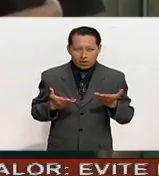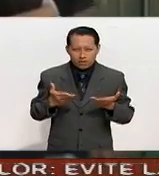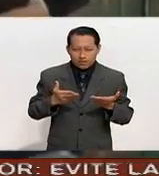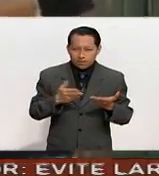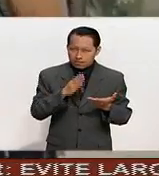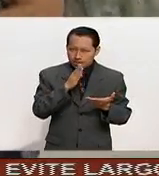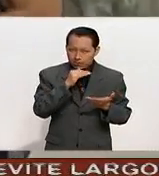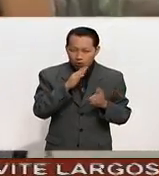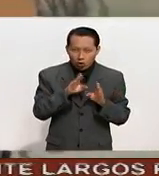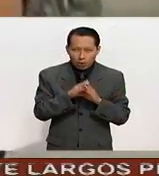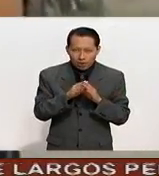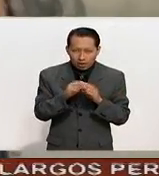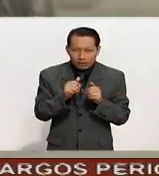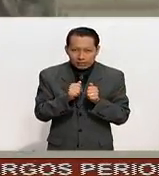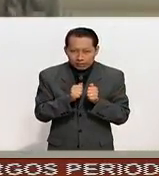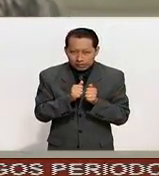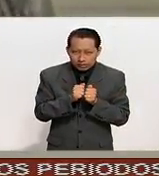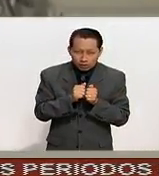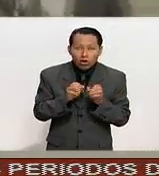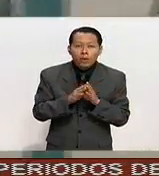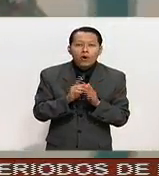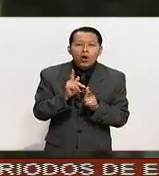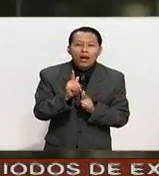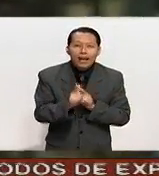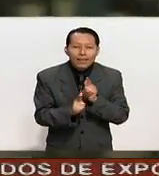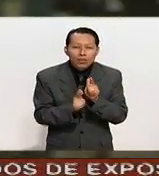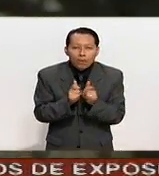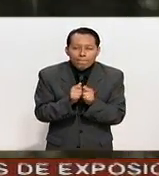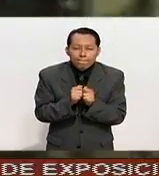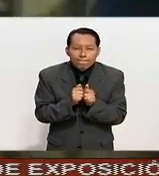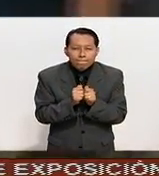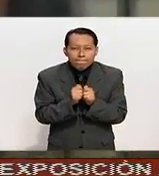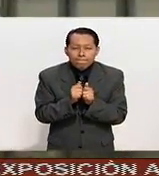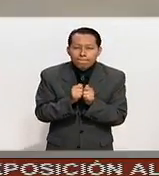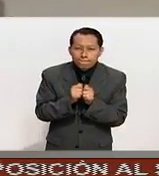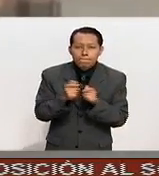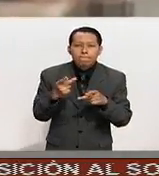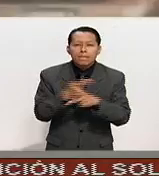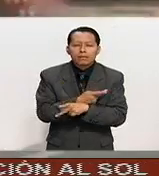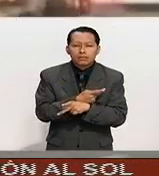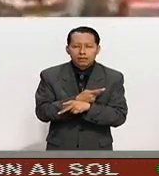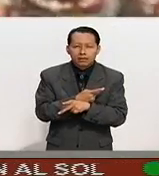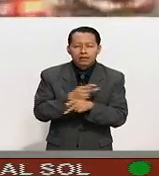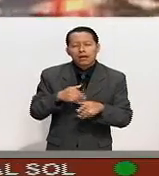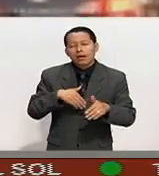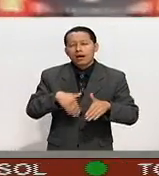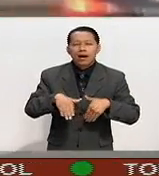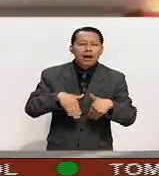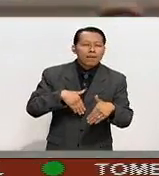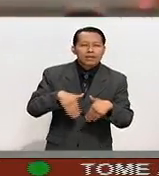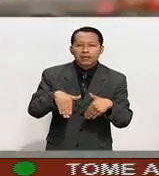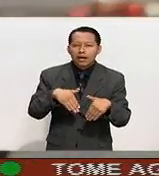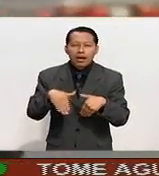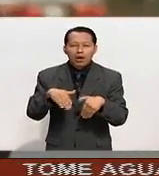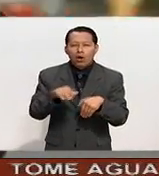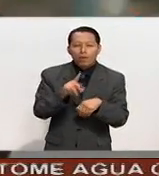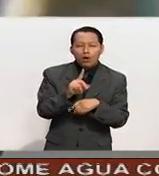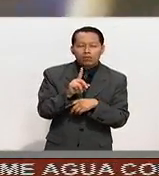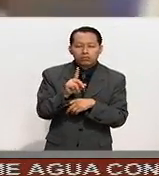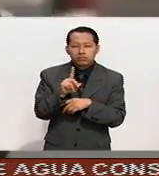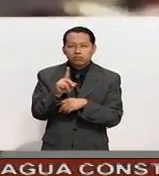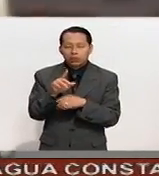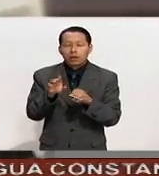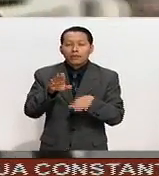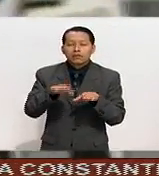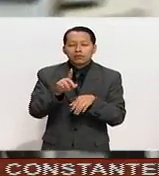tú caminas de una manera lenta y de una manera que empiezas a caminar sesgándote hacia un lado y no te das